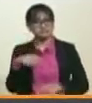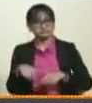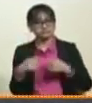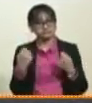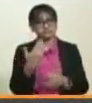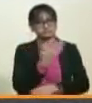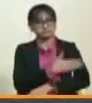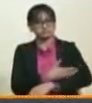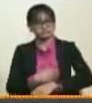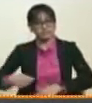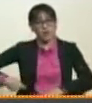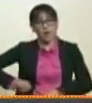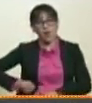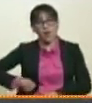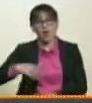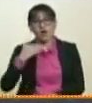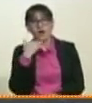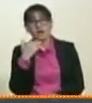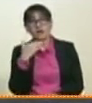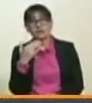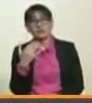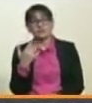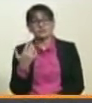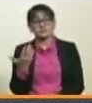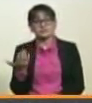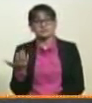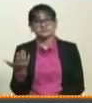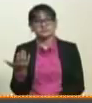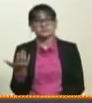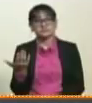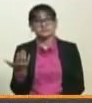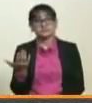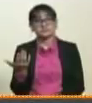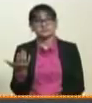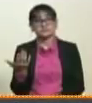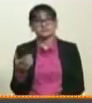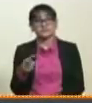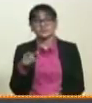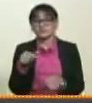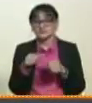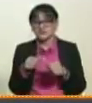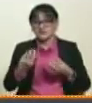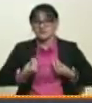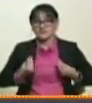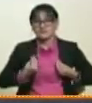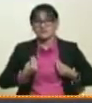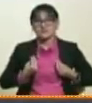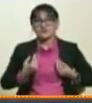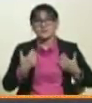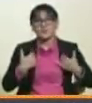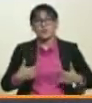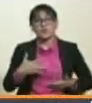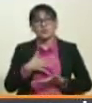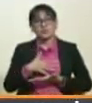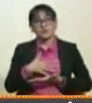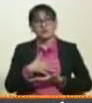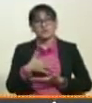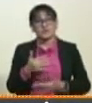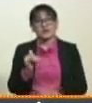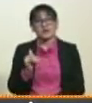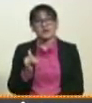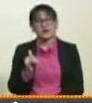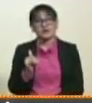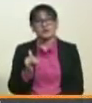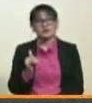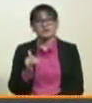brazo le dan una puñalada y le echan a perder un riñón le da un el tobillo usted sigue viviendo pero su cuerpo está debilitado ante cualquier